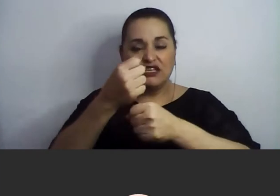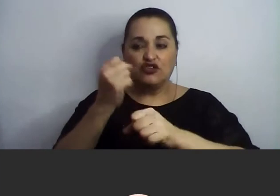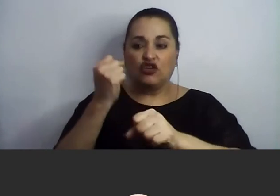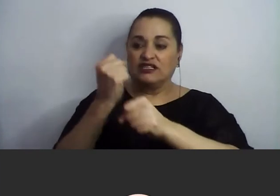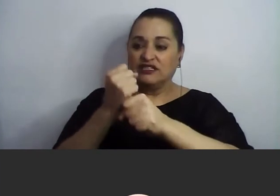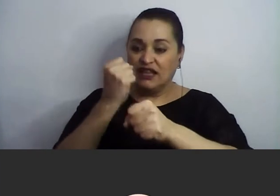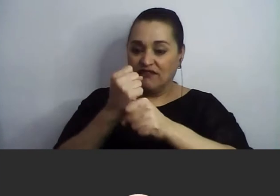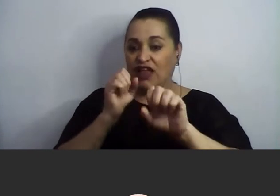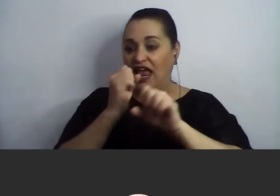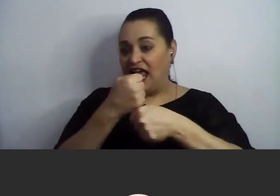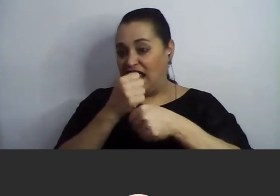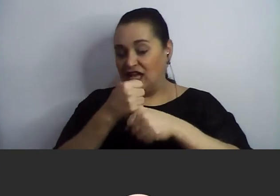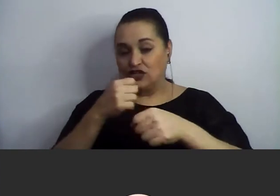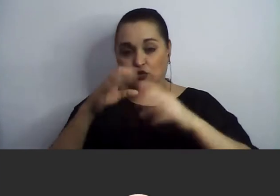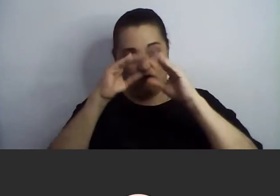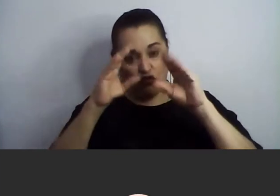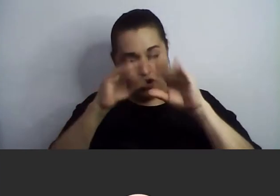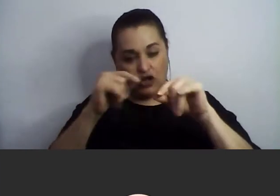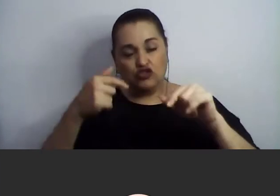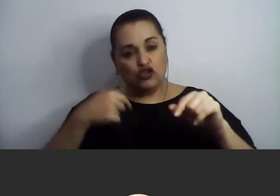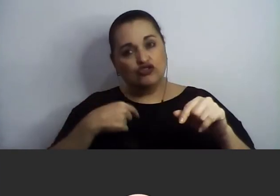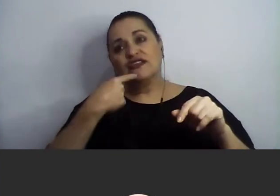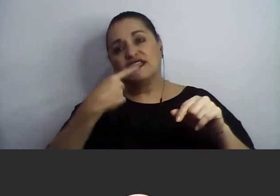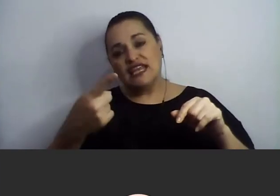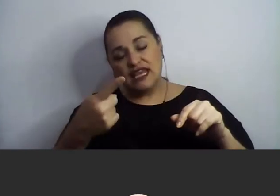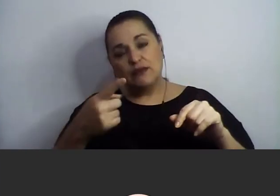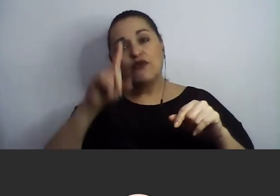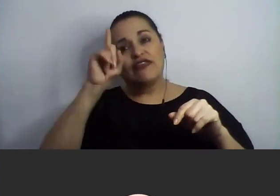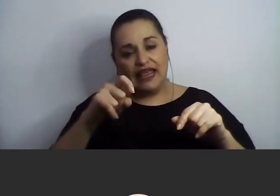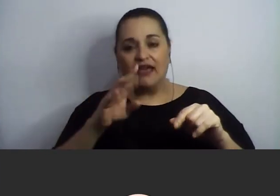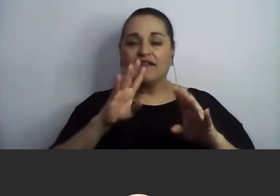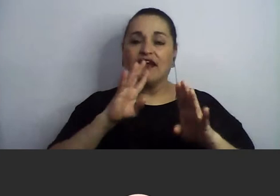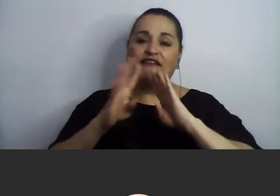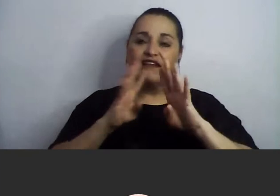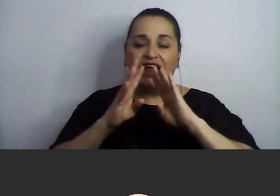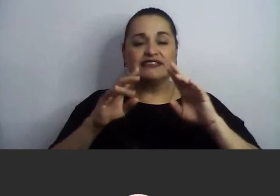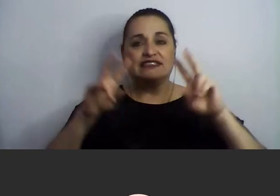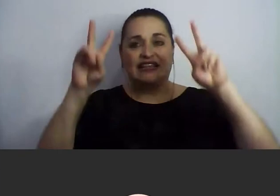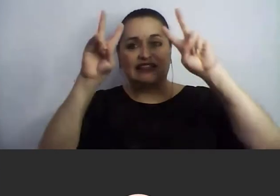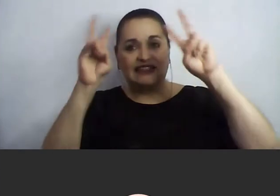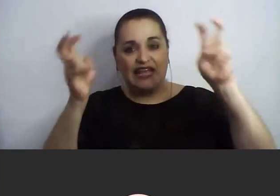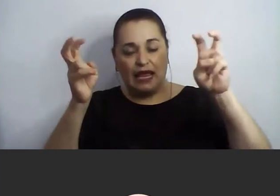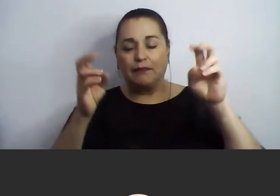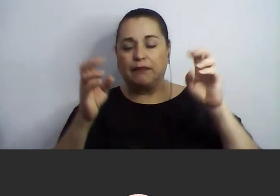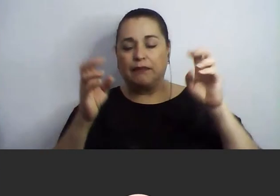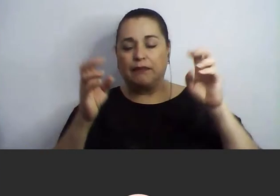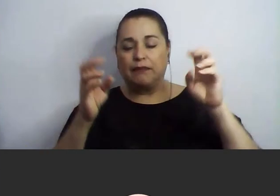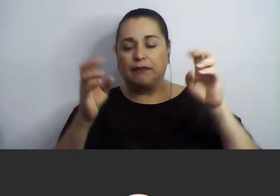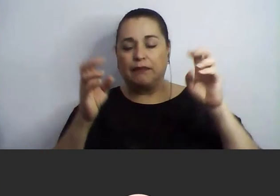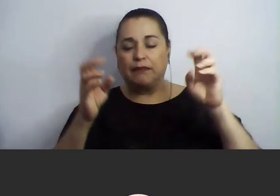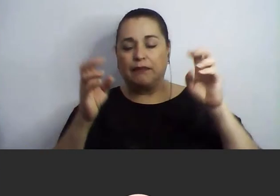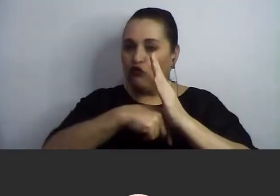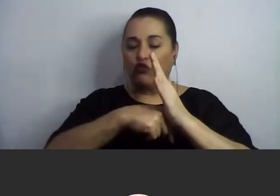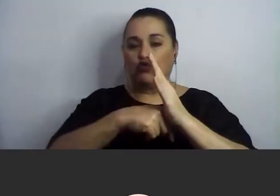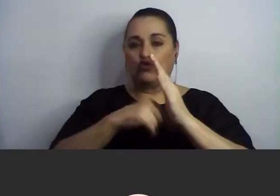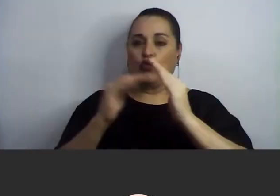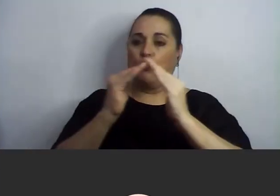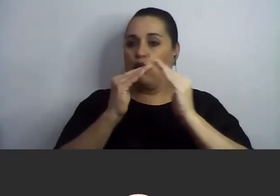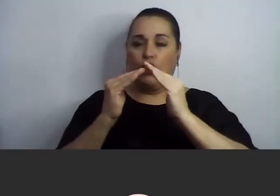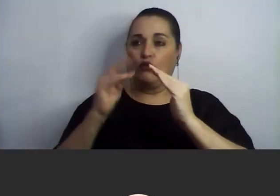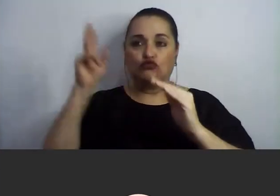informes hemos manifestado que debe de abordarse temas muy de fondo para los pueblos indígenas